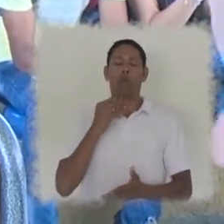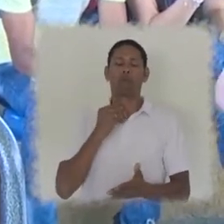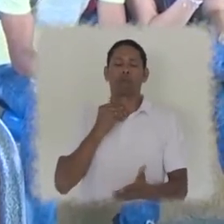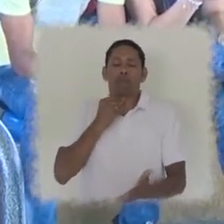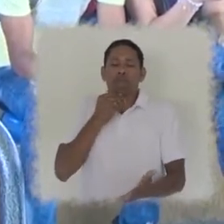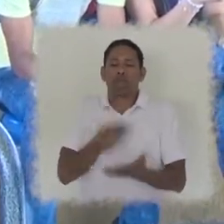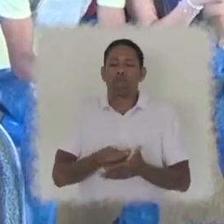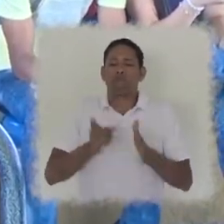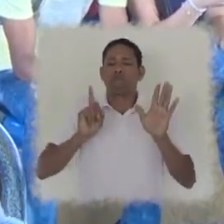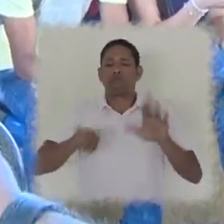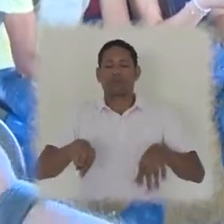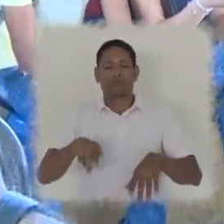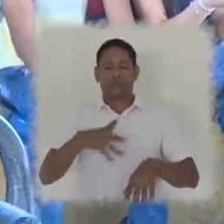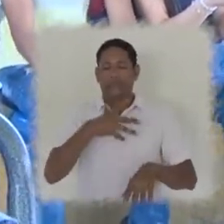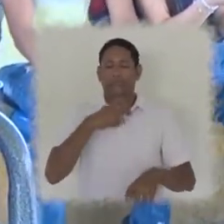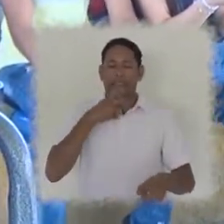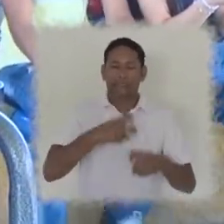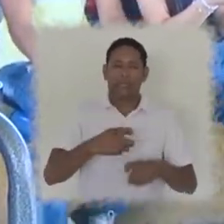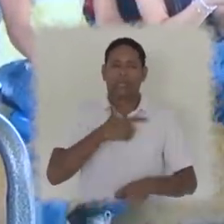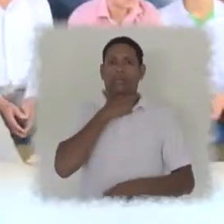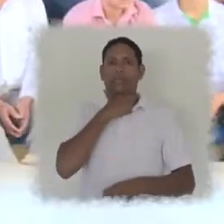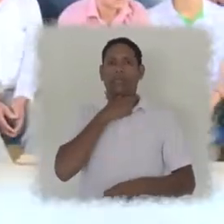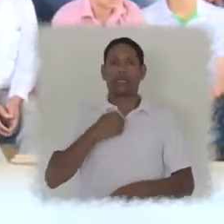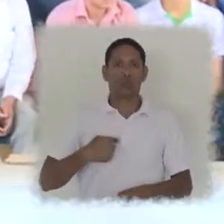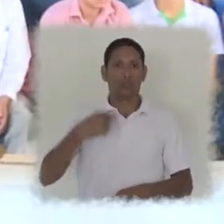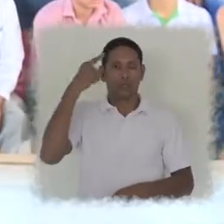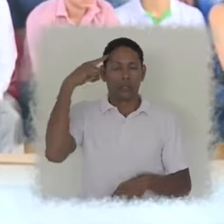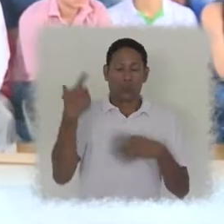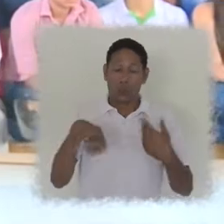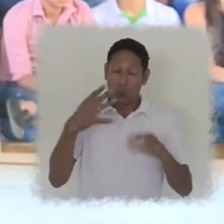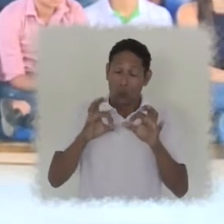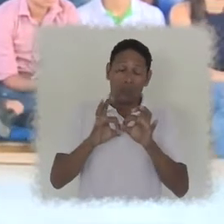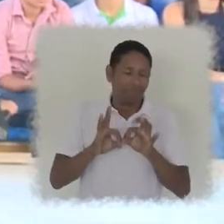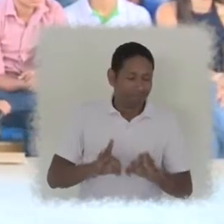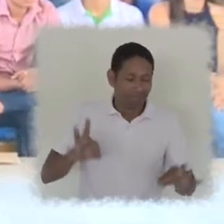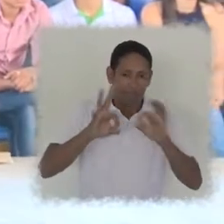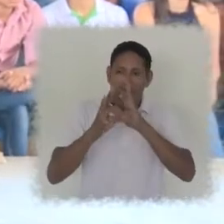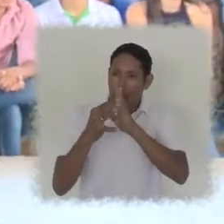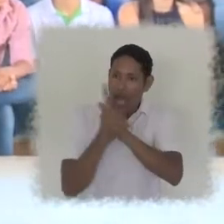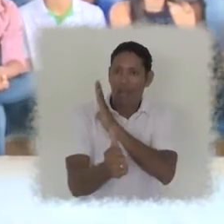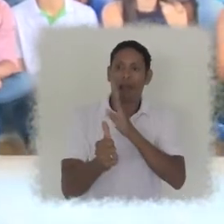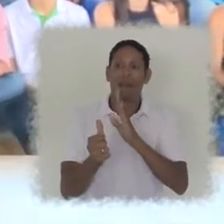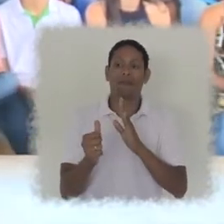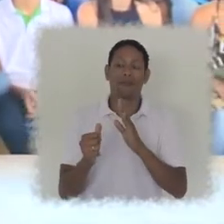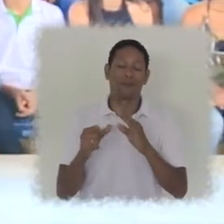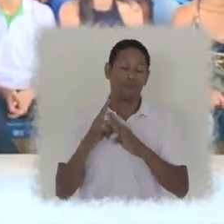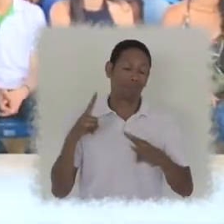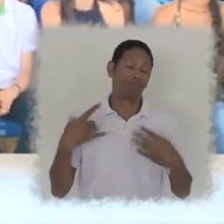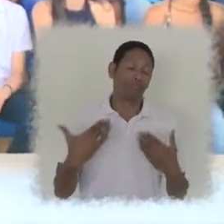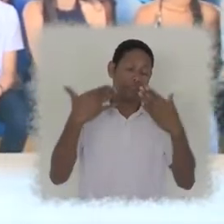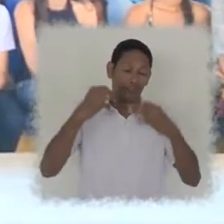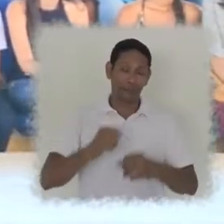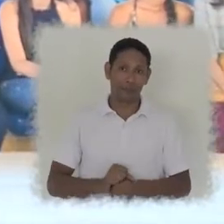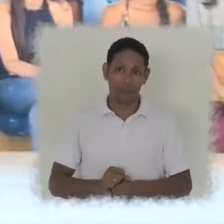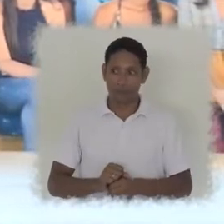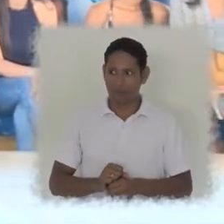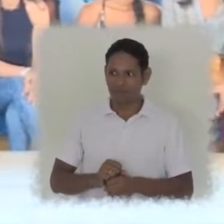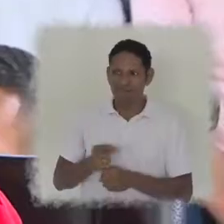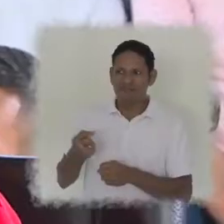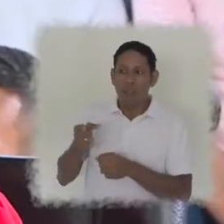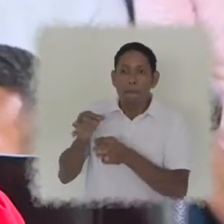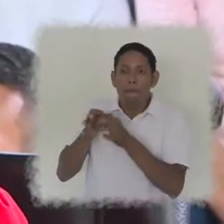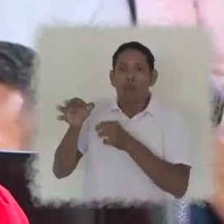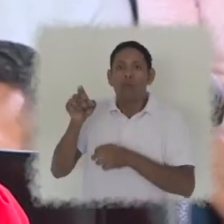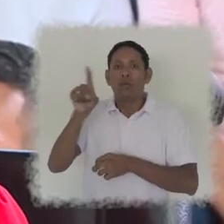como para pagar el semestre. Entonces, para mi concepto, han hecho un programa muy bueno. La